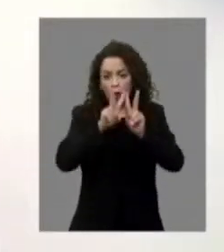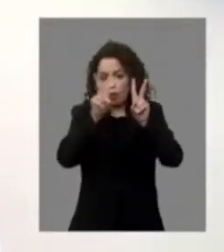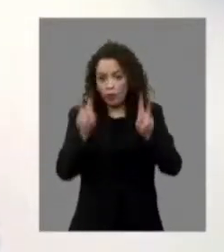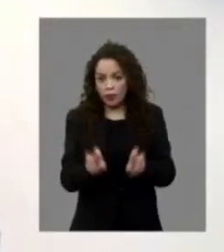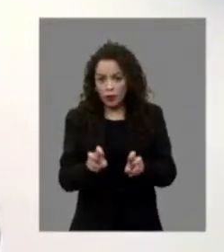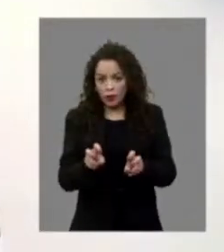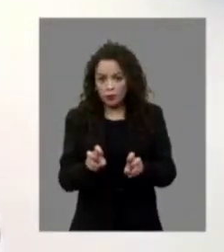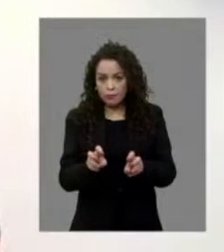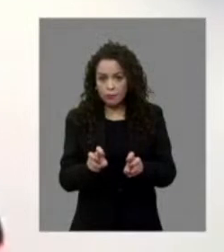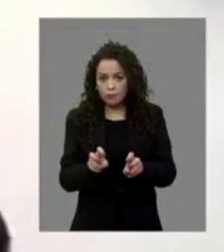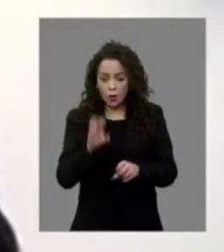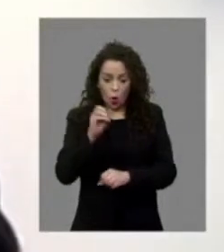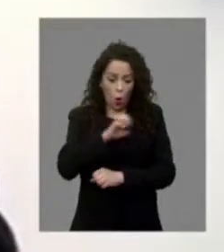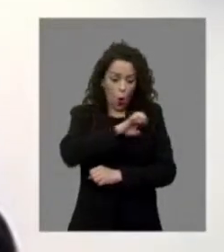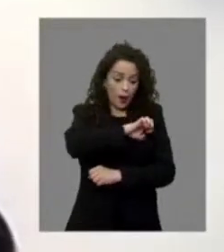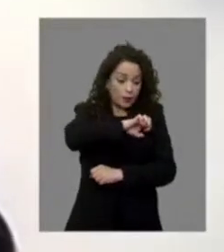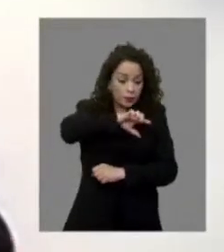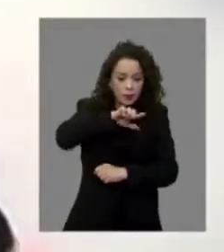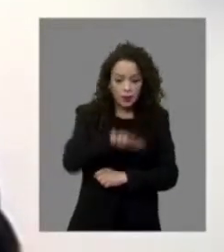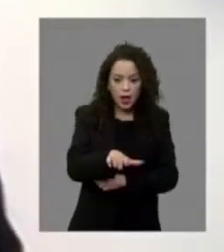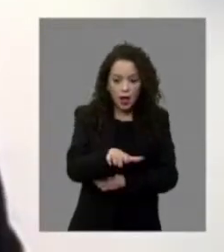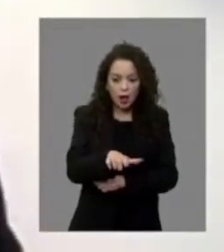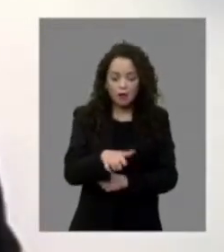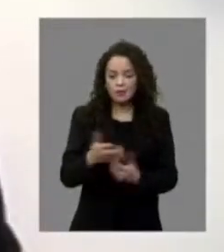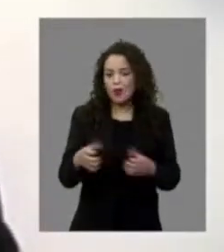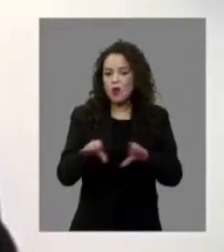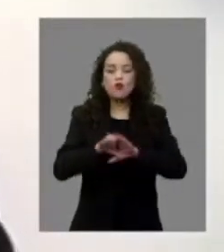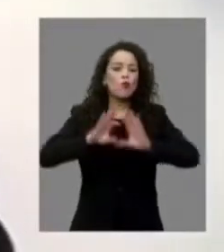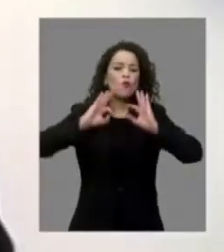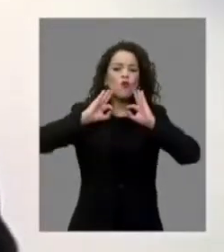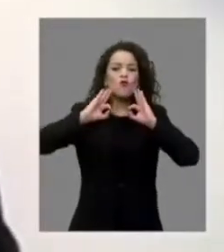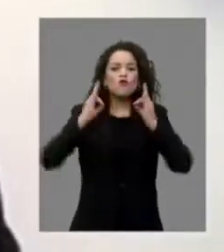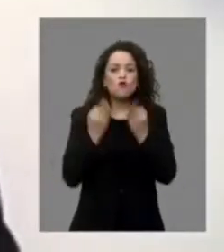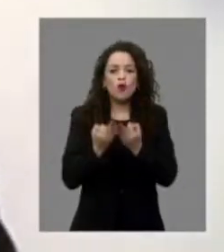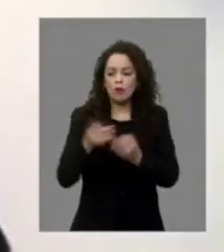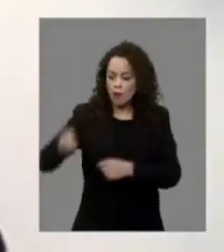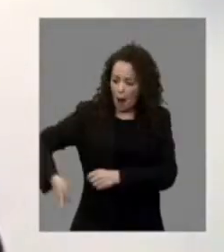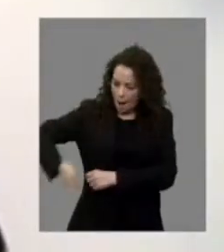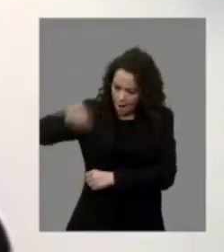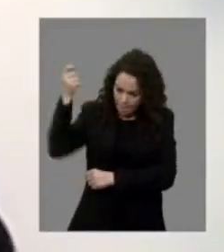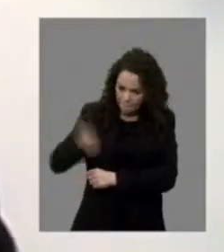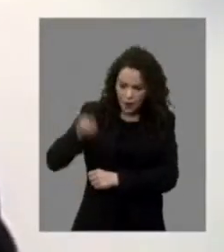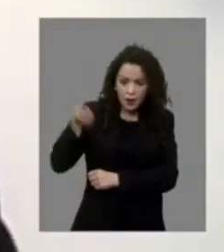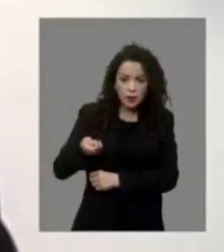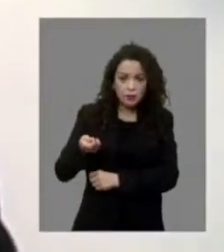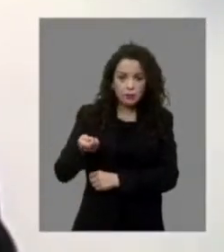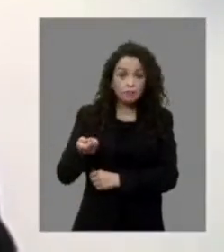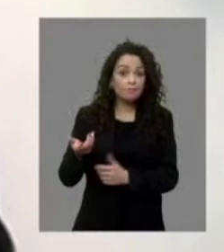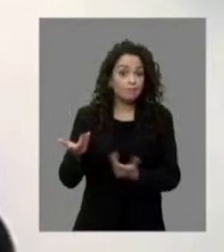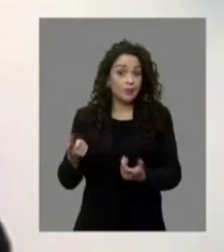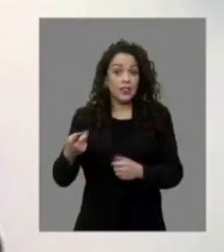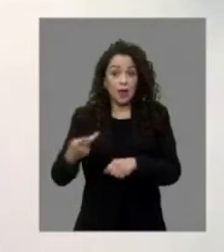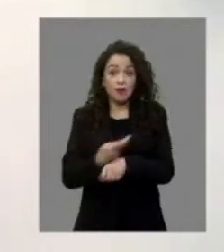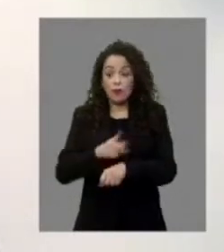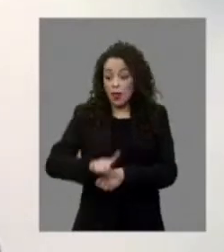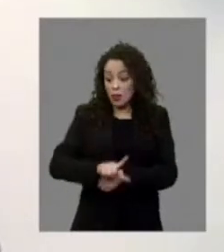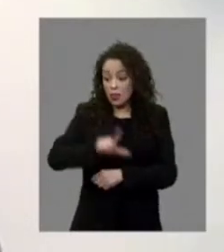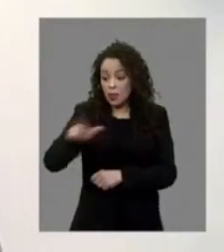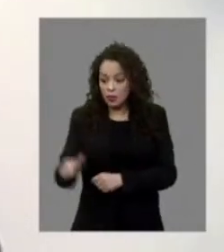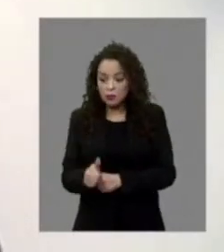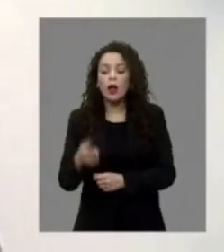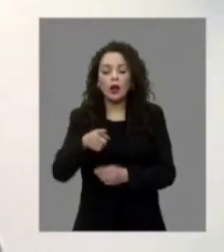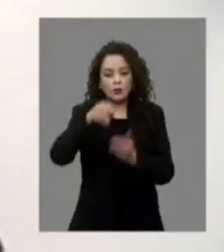especializado, como en la manera en que va a dictar su sentencia y los efectos que tiene que plasmar